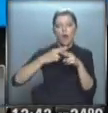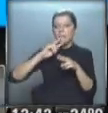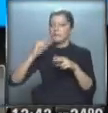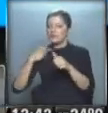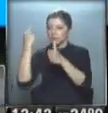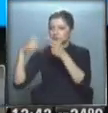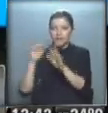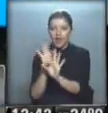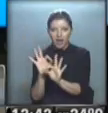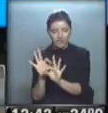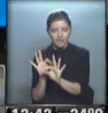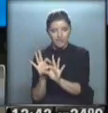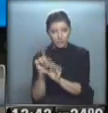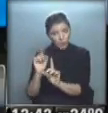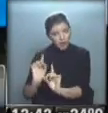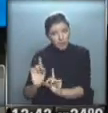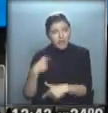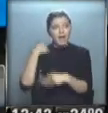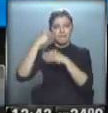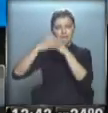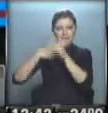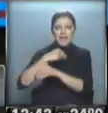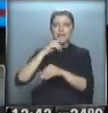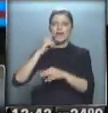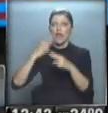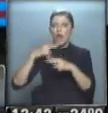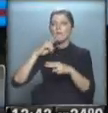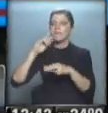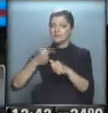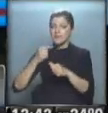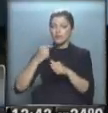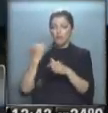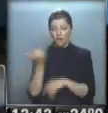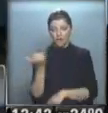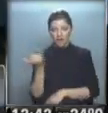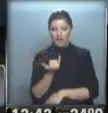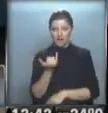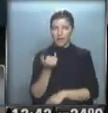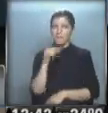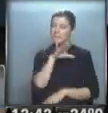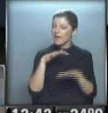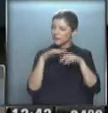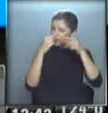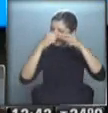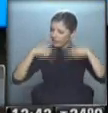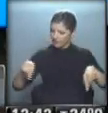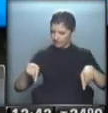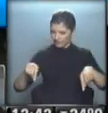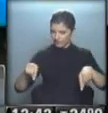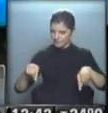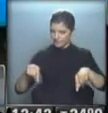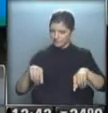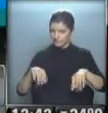gente tiene familia en Afganistán, en Pakistán, y van al entierro y tienen padres, madres, hijos, abuelos, que además